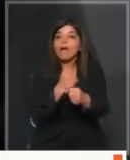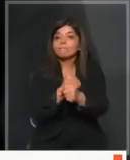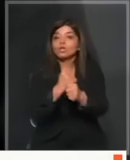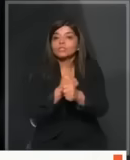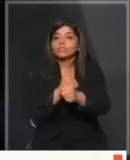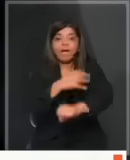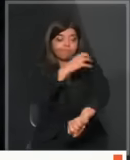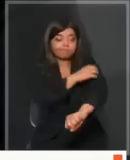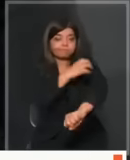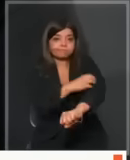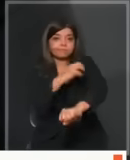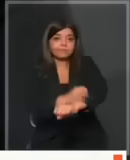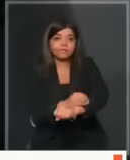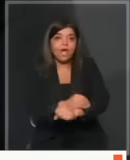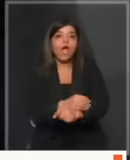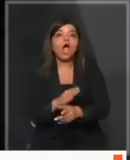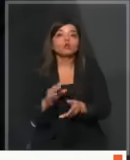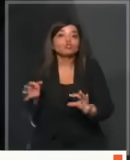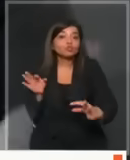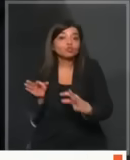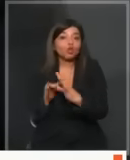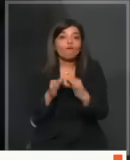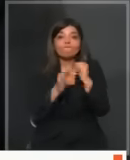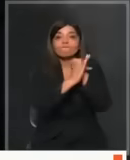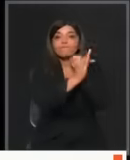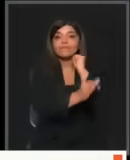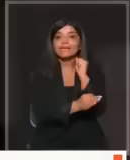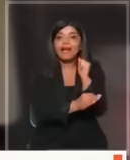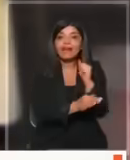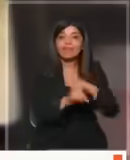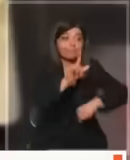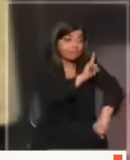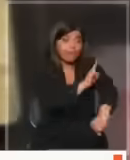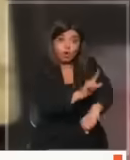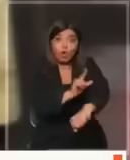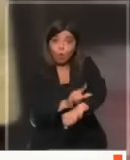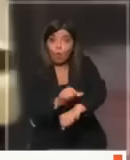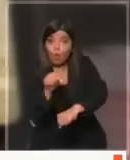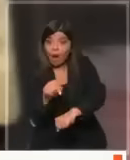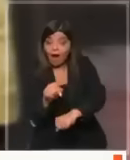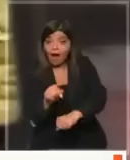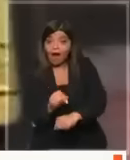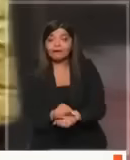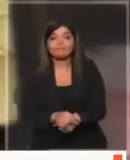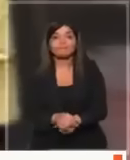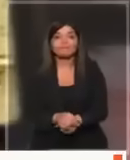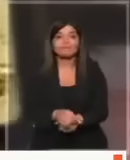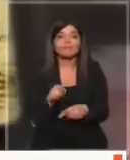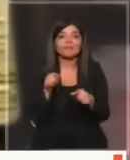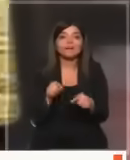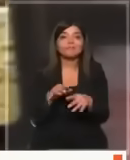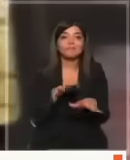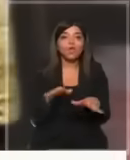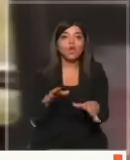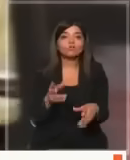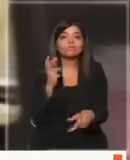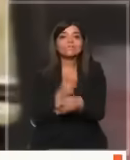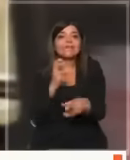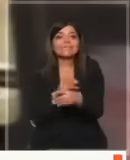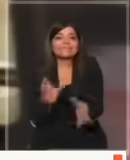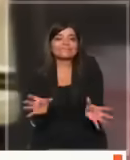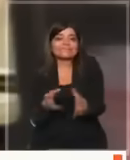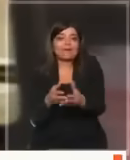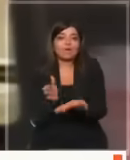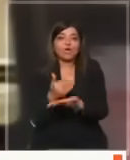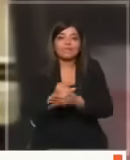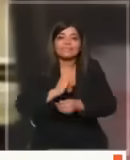superterritorial que actúe permanentemente en conjunto con fiscales superterritoriales. Un hito en el actuar del crimen organizado transnacional en